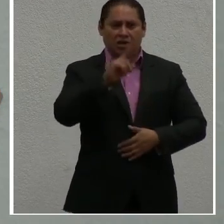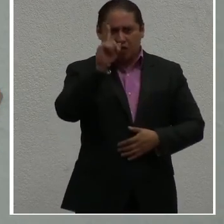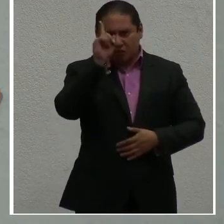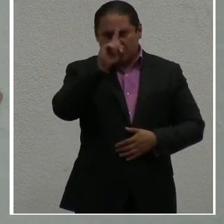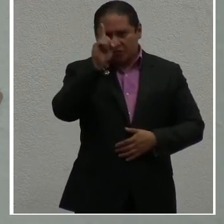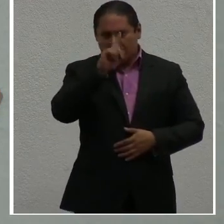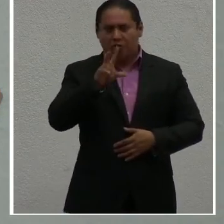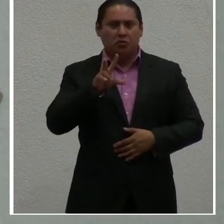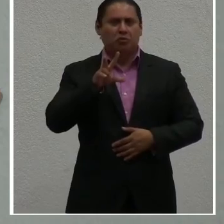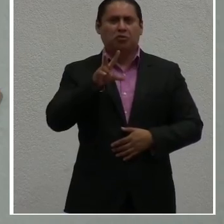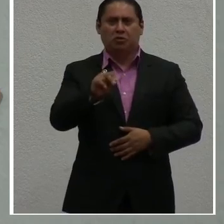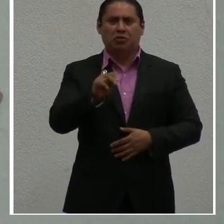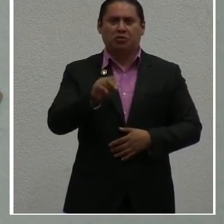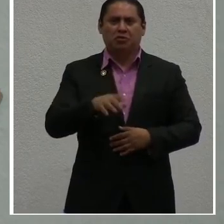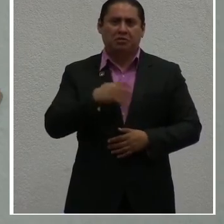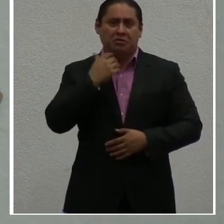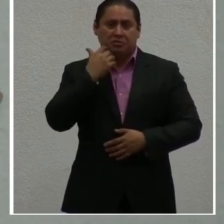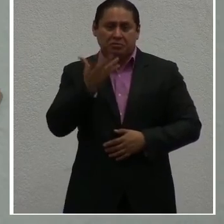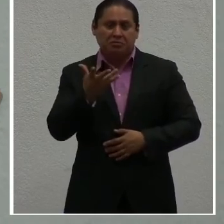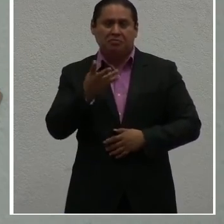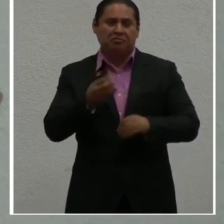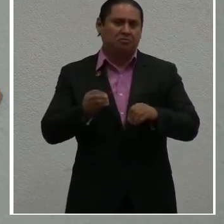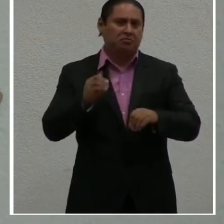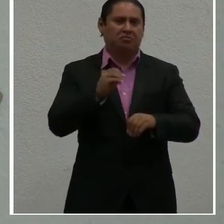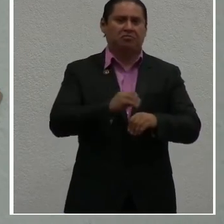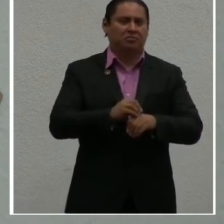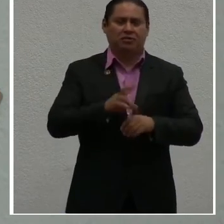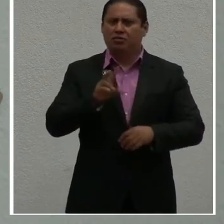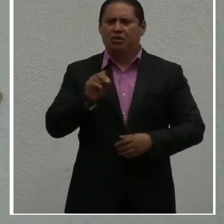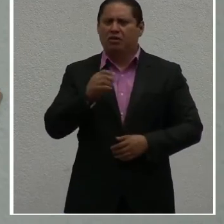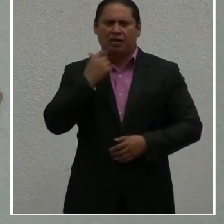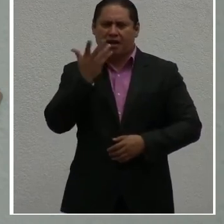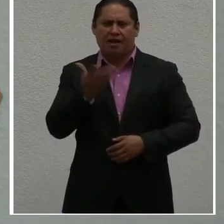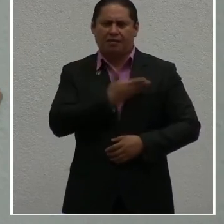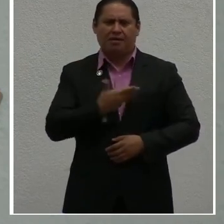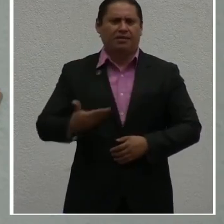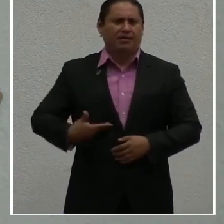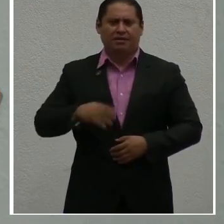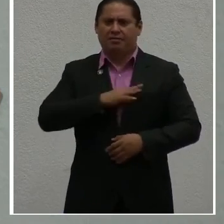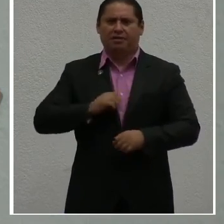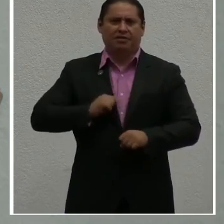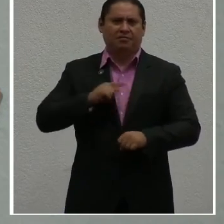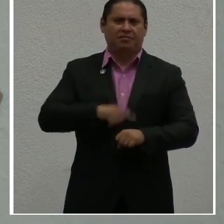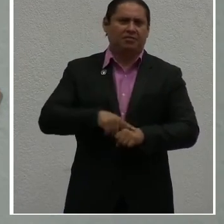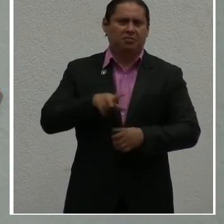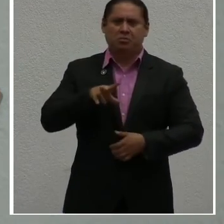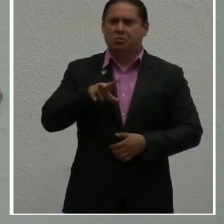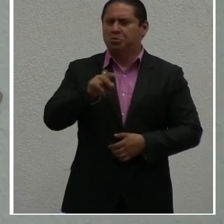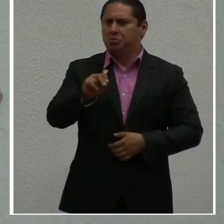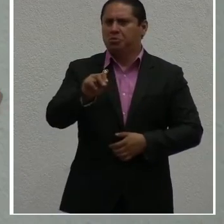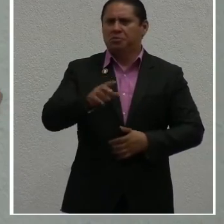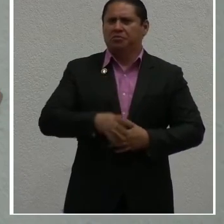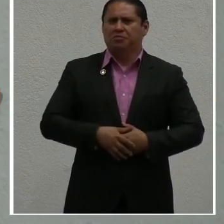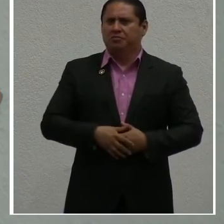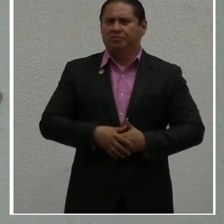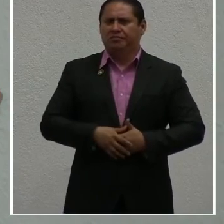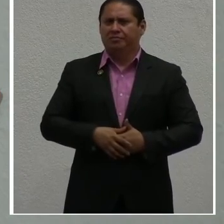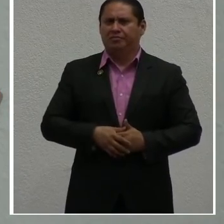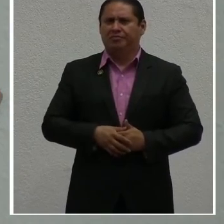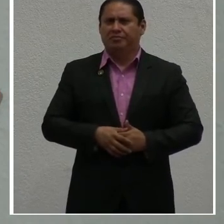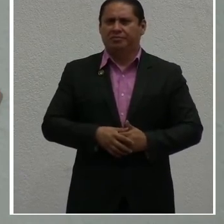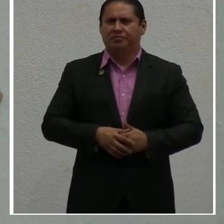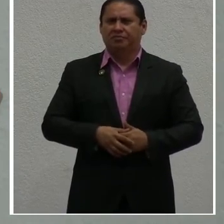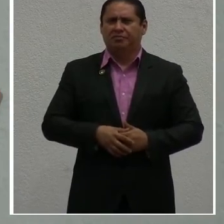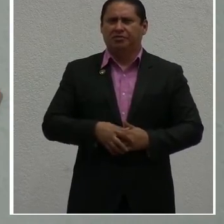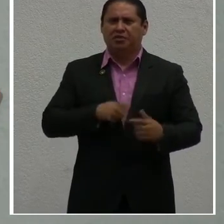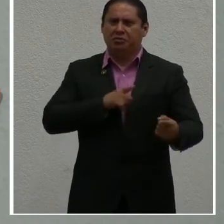llegaron, quisieron hacer ruido. Yo no busco una presidencia municipal, y tampoco considero que debemos de